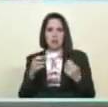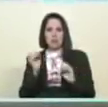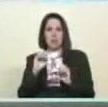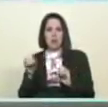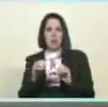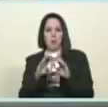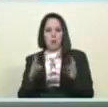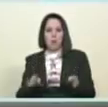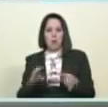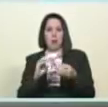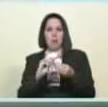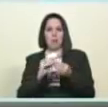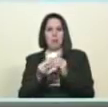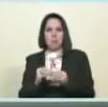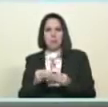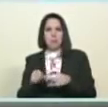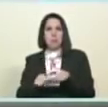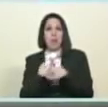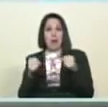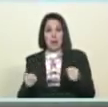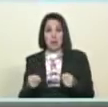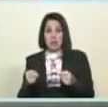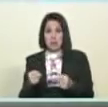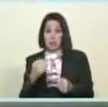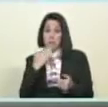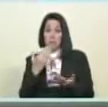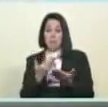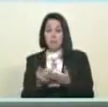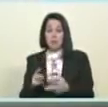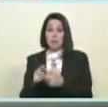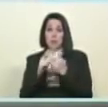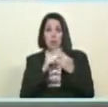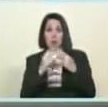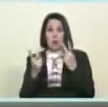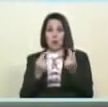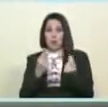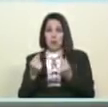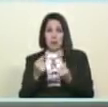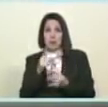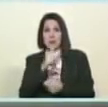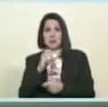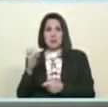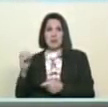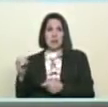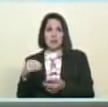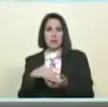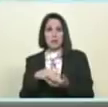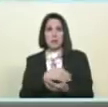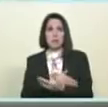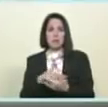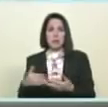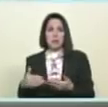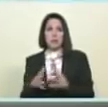panadería. Y pides un crédito, 100 millones de bolívares, vamos a poner.